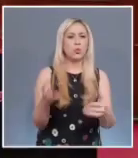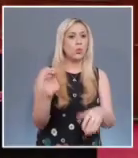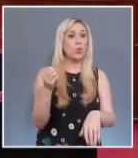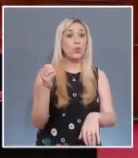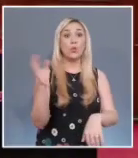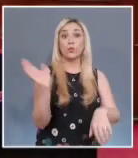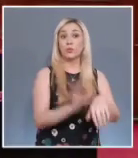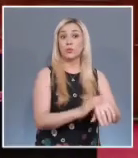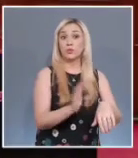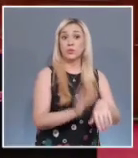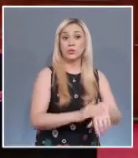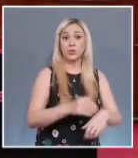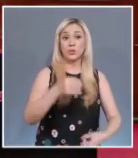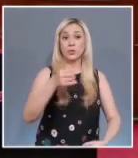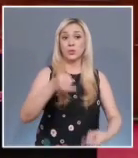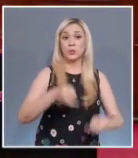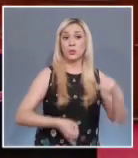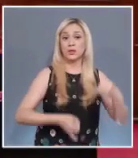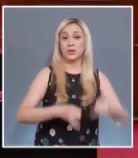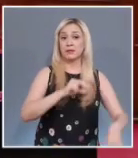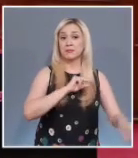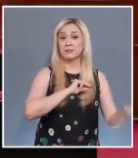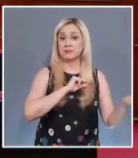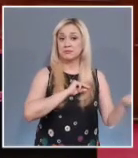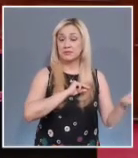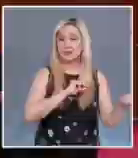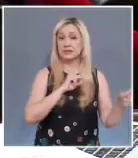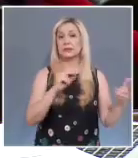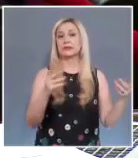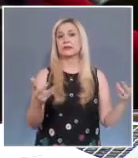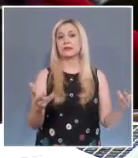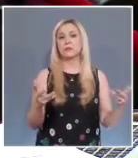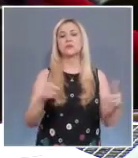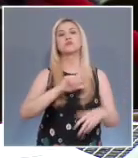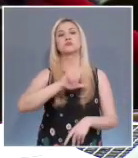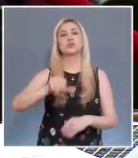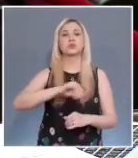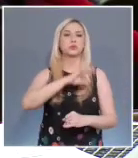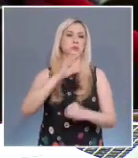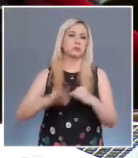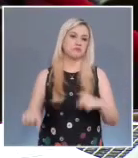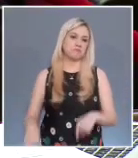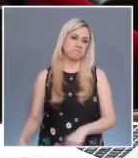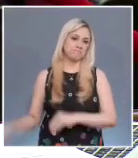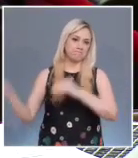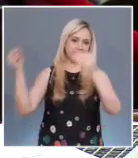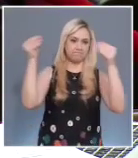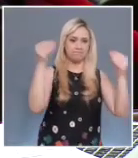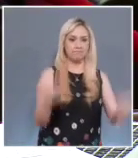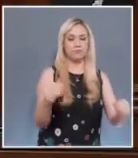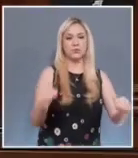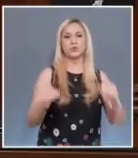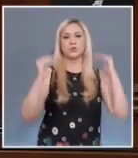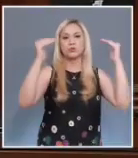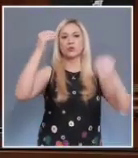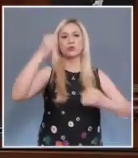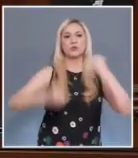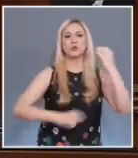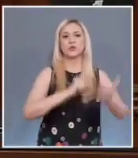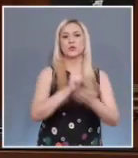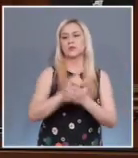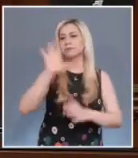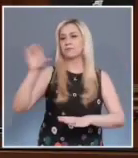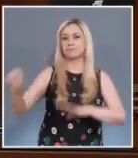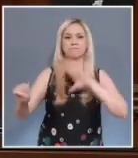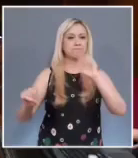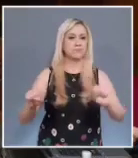federal. Finalmente, el asunto llegó a la Suprema Corte, que ordenó la consignación de los 2 funcionarios. Para el canal del Poder